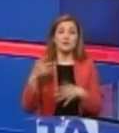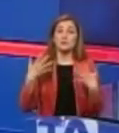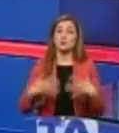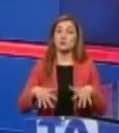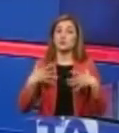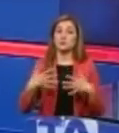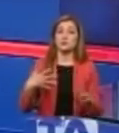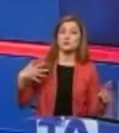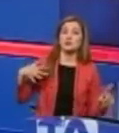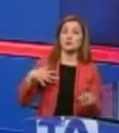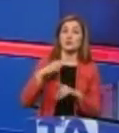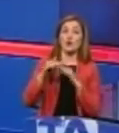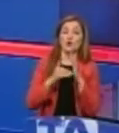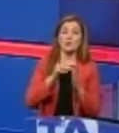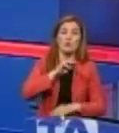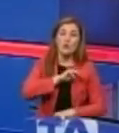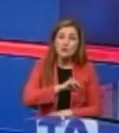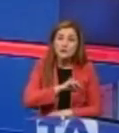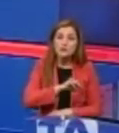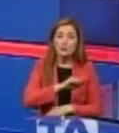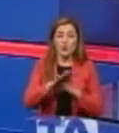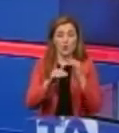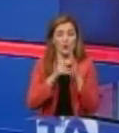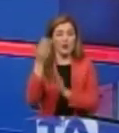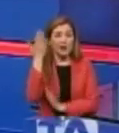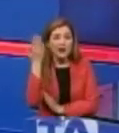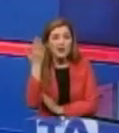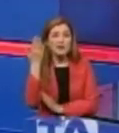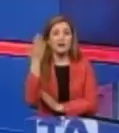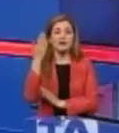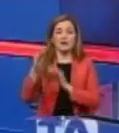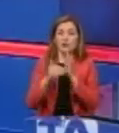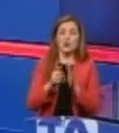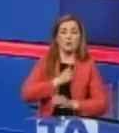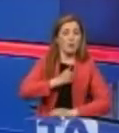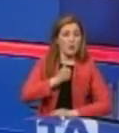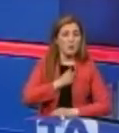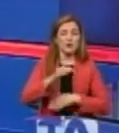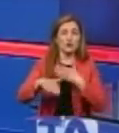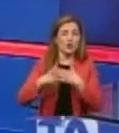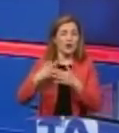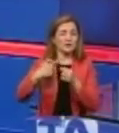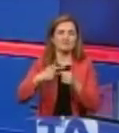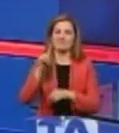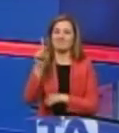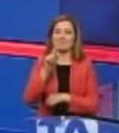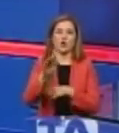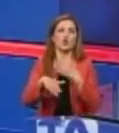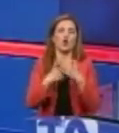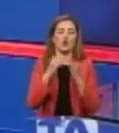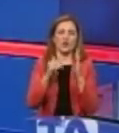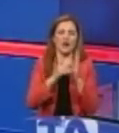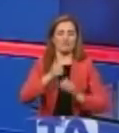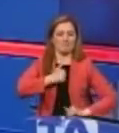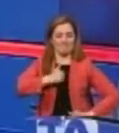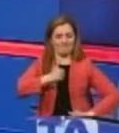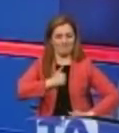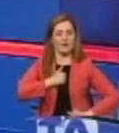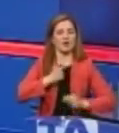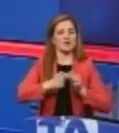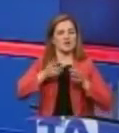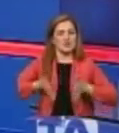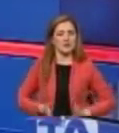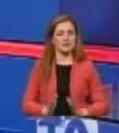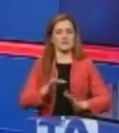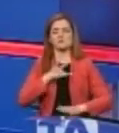no es solo un ataque contra el municipio o contra el alcalde o contra el bien público, es contra todos los quiteños que nos sentimos indignados